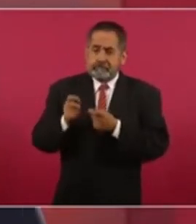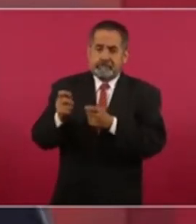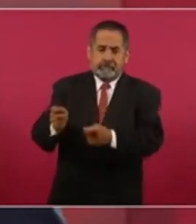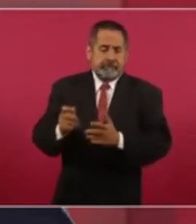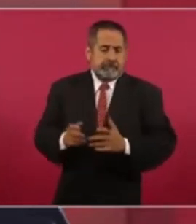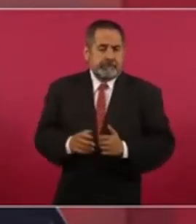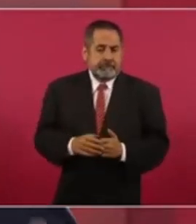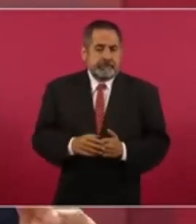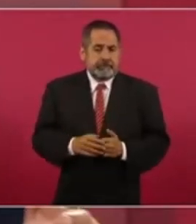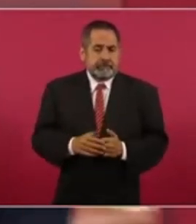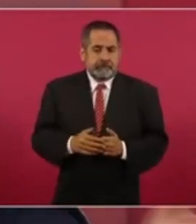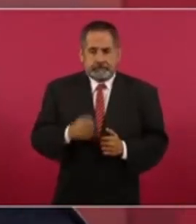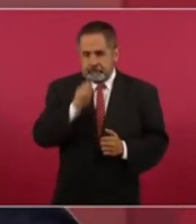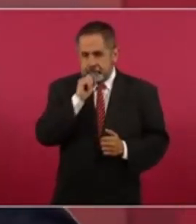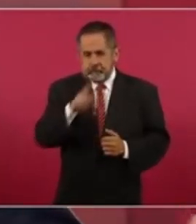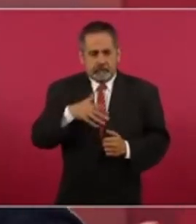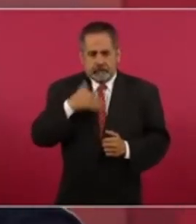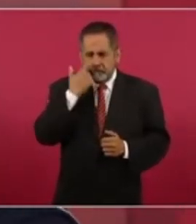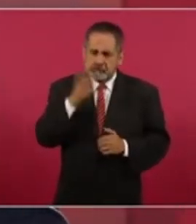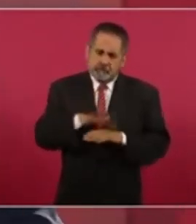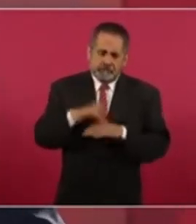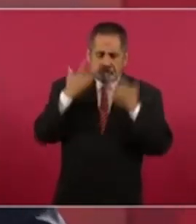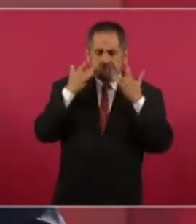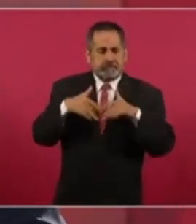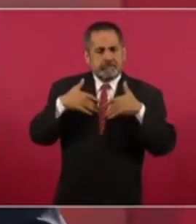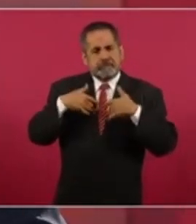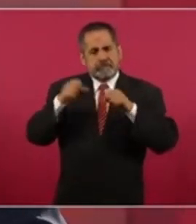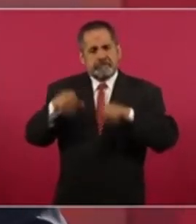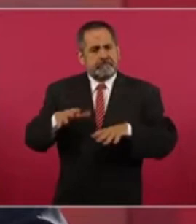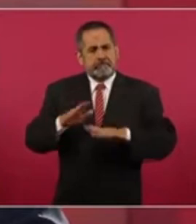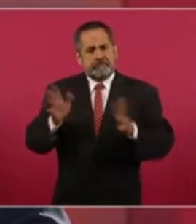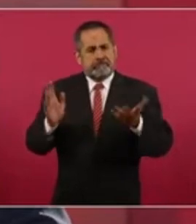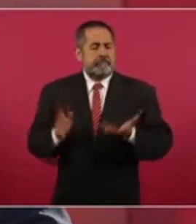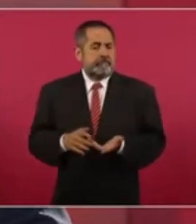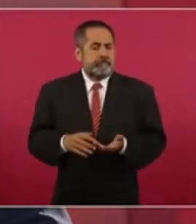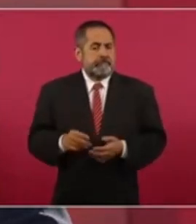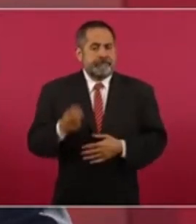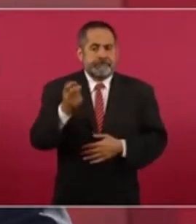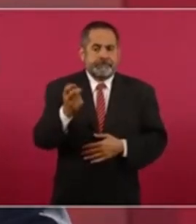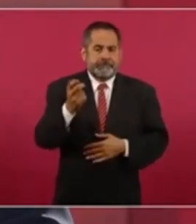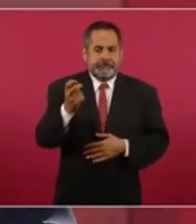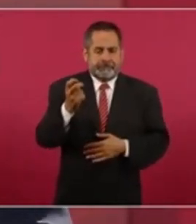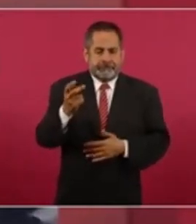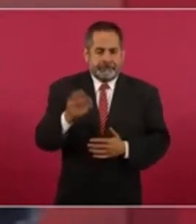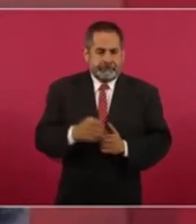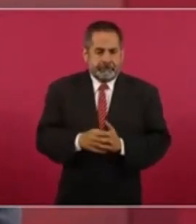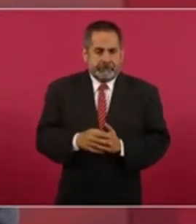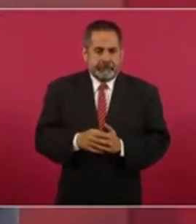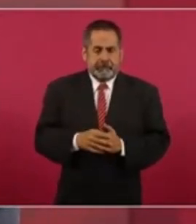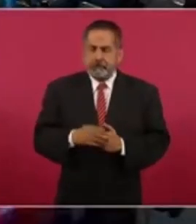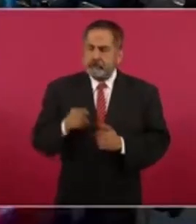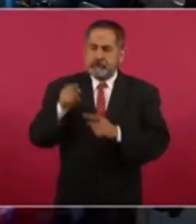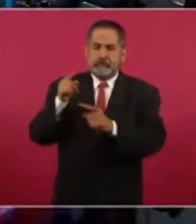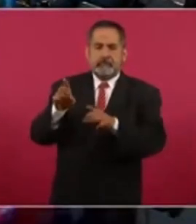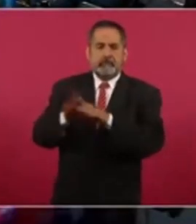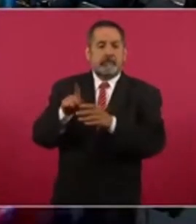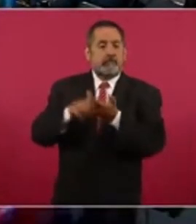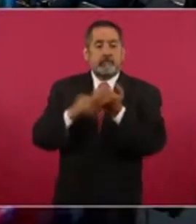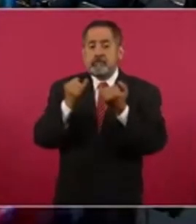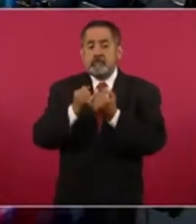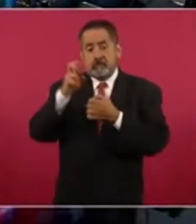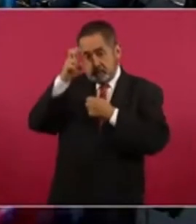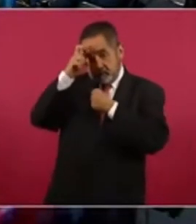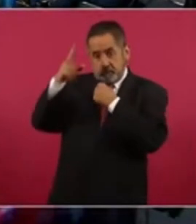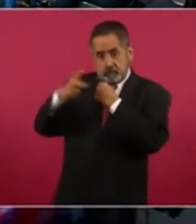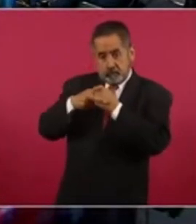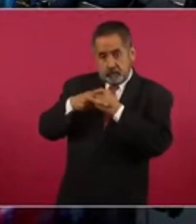y quiero retirarme. Eso se aplica en Europa